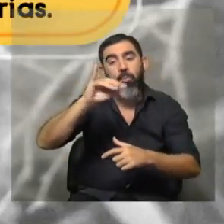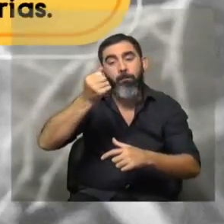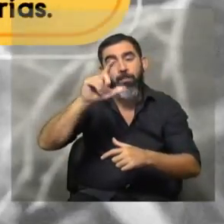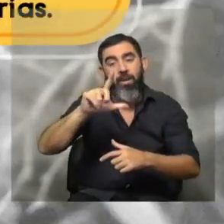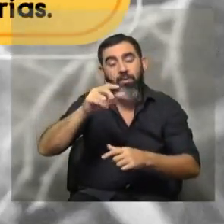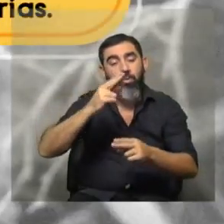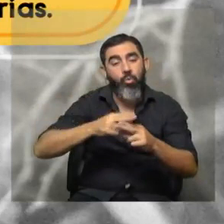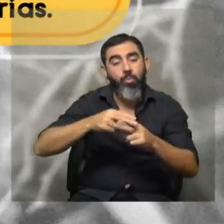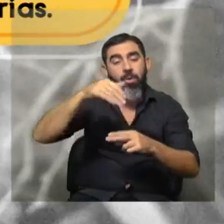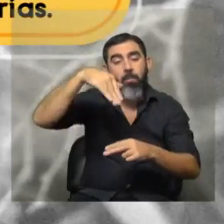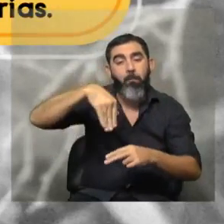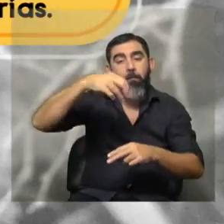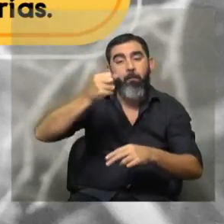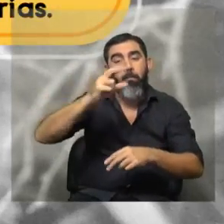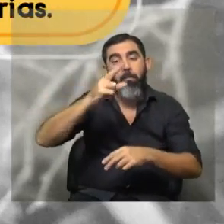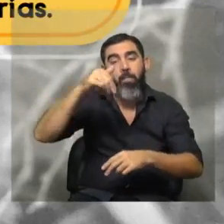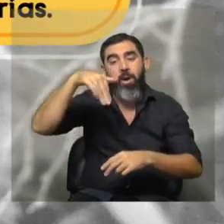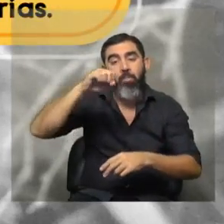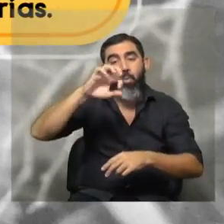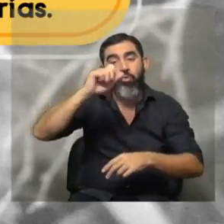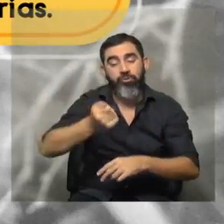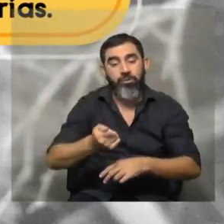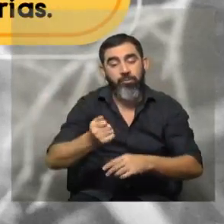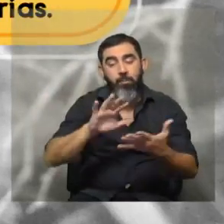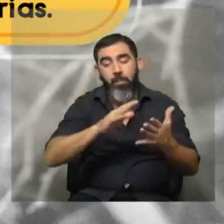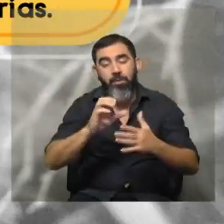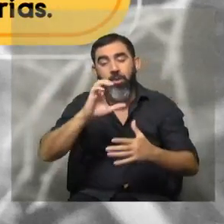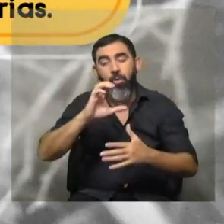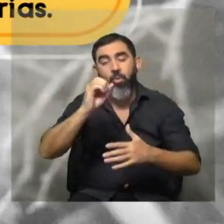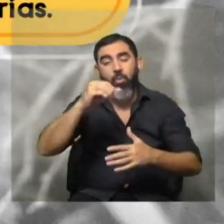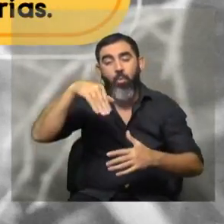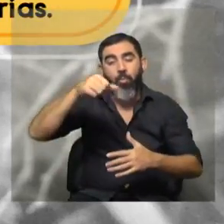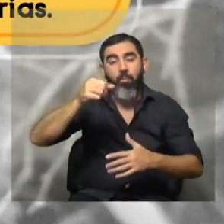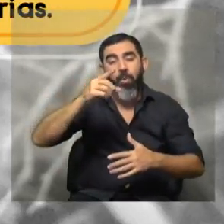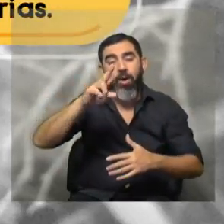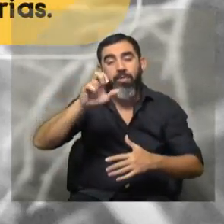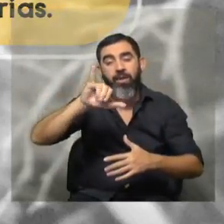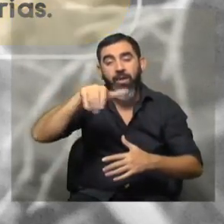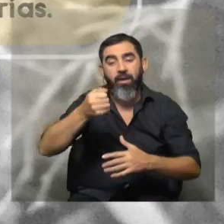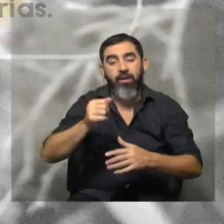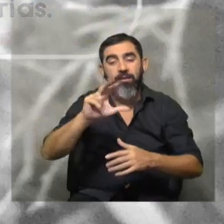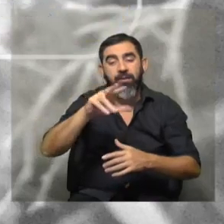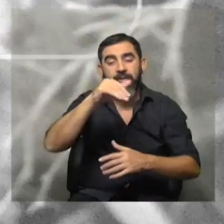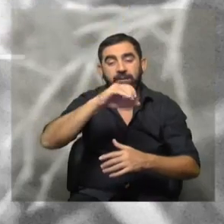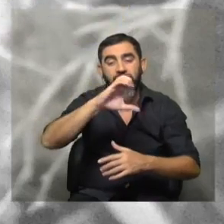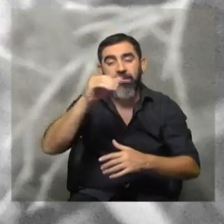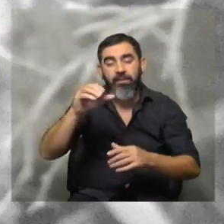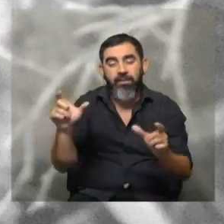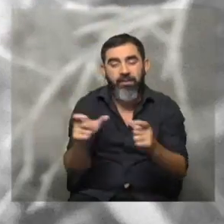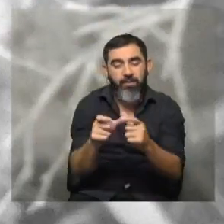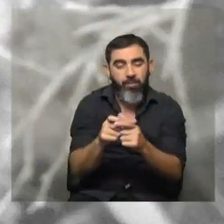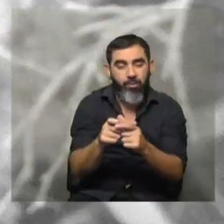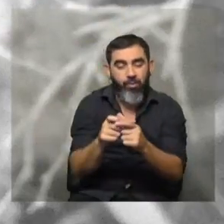marmosa. Piensen en una comadreja y disminuyanla a 3 centímetros, por decirles un tamaño de cuerpito más la